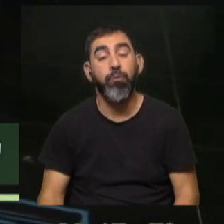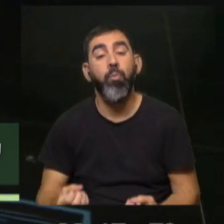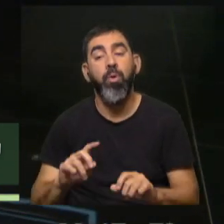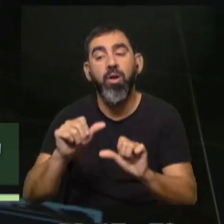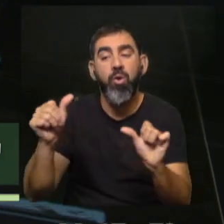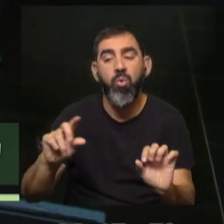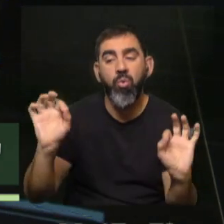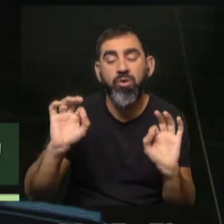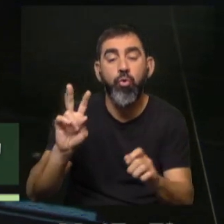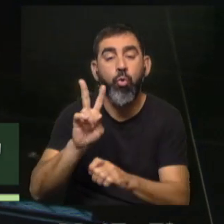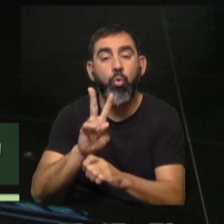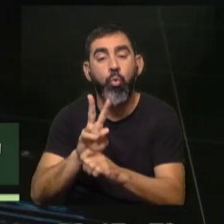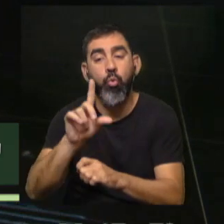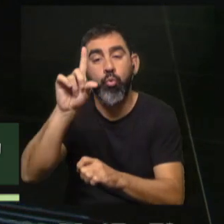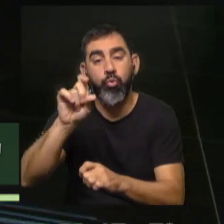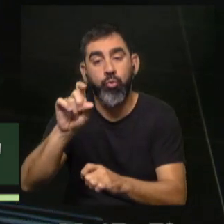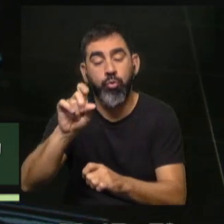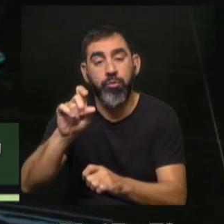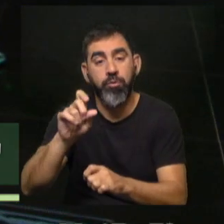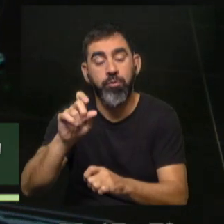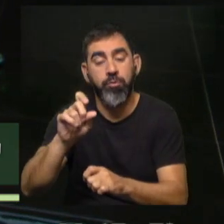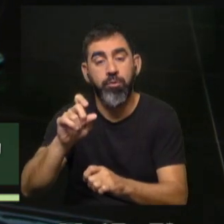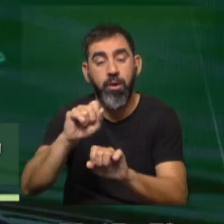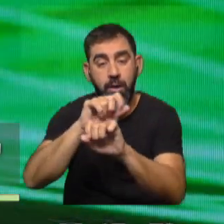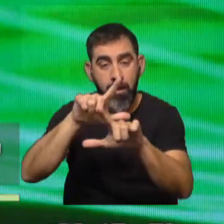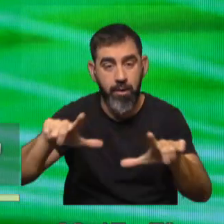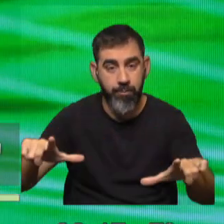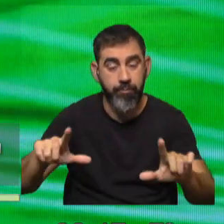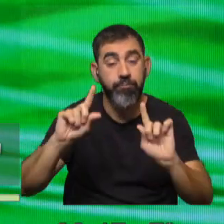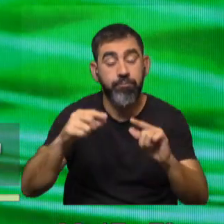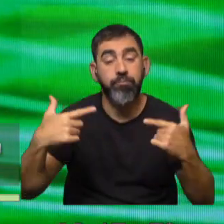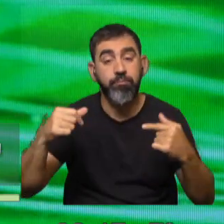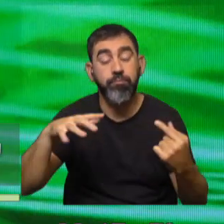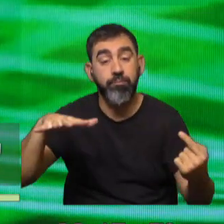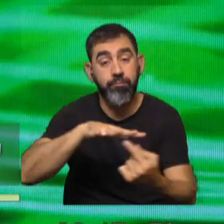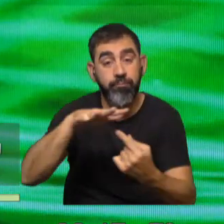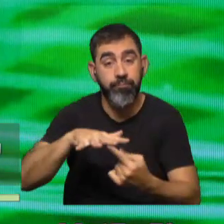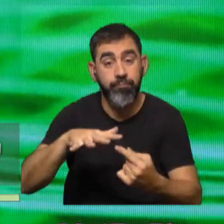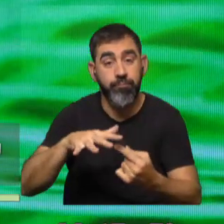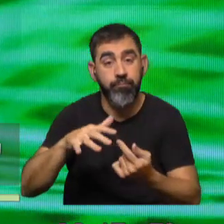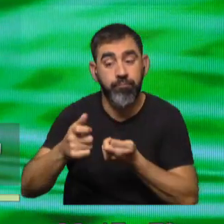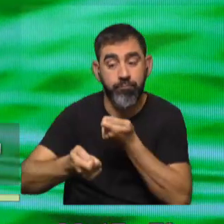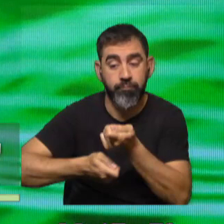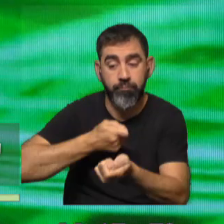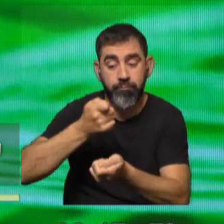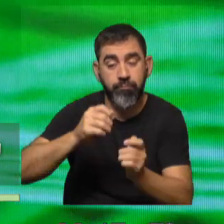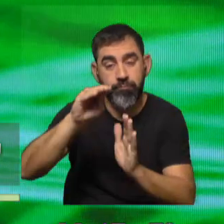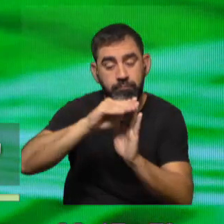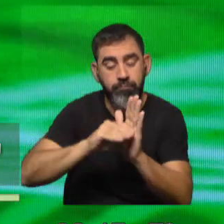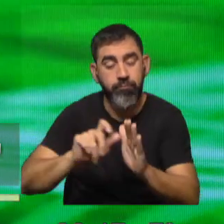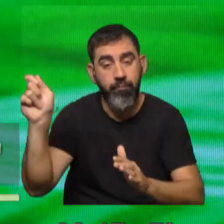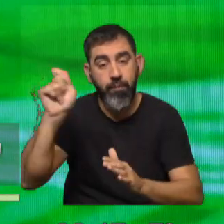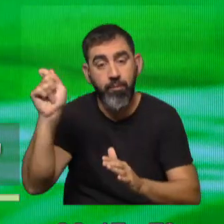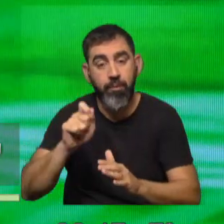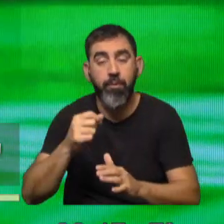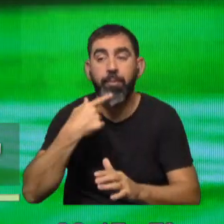del agua potable Pero además el Ministerio del ambiente en todo el armado este de las medidas de emergencia